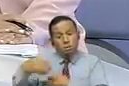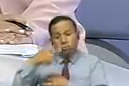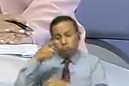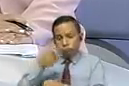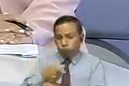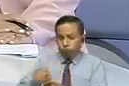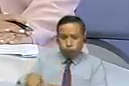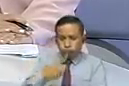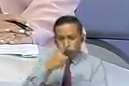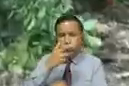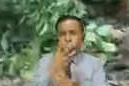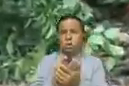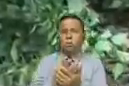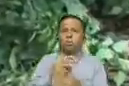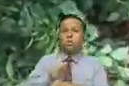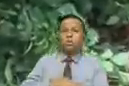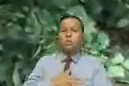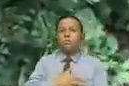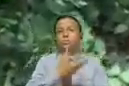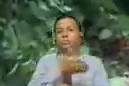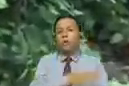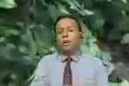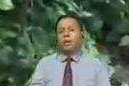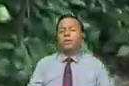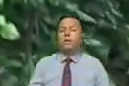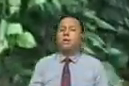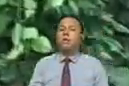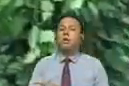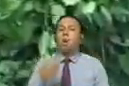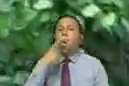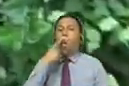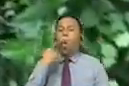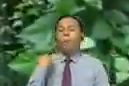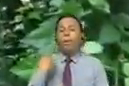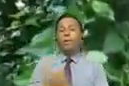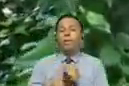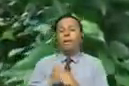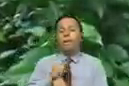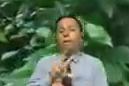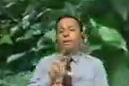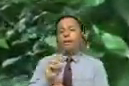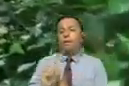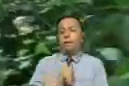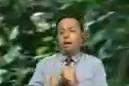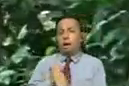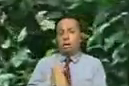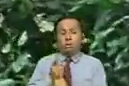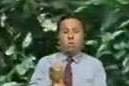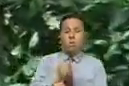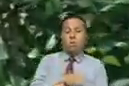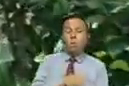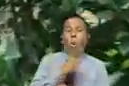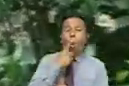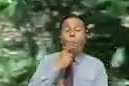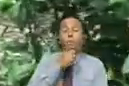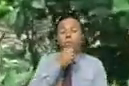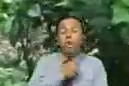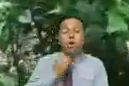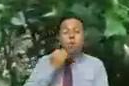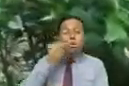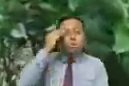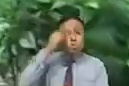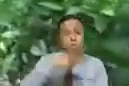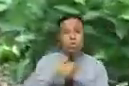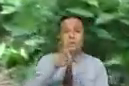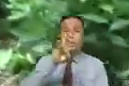homicidio. El hombre de 30 años y el adulto de 78 eran vecinos, lo que facilitó el cometimiento